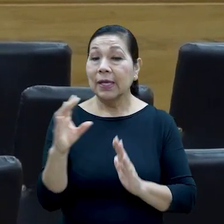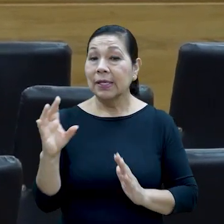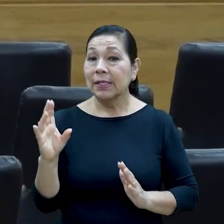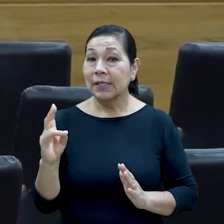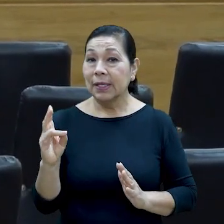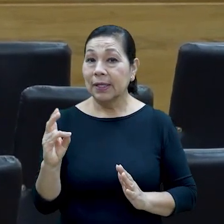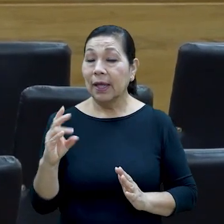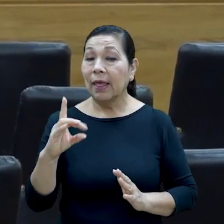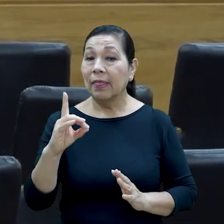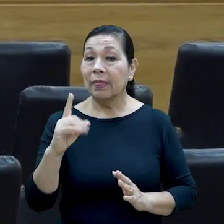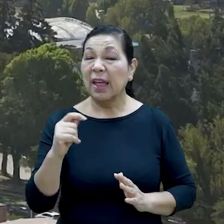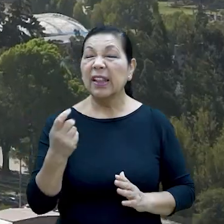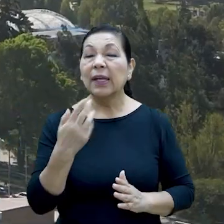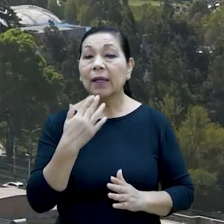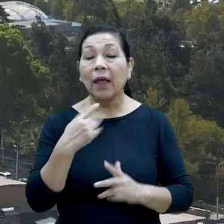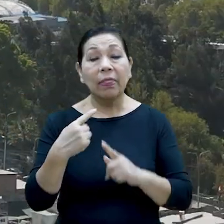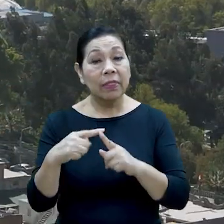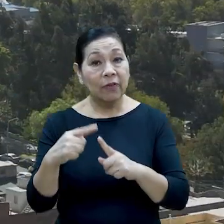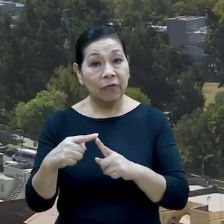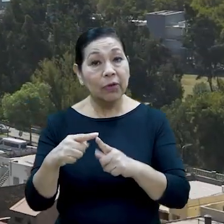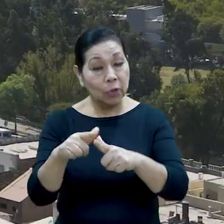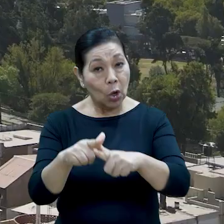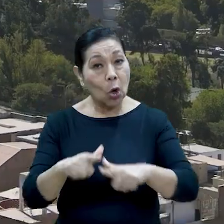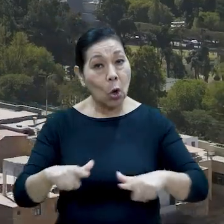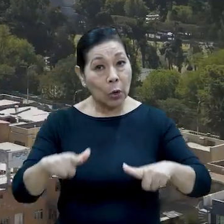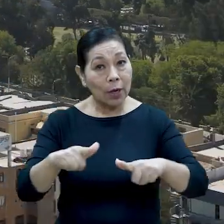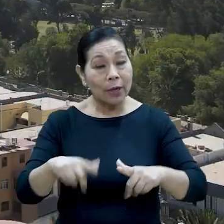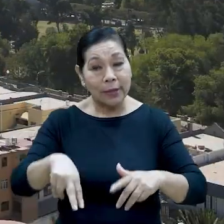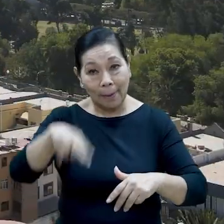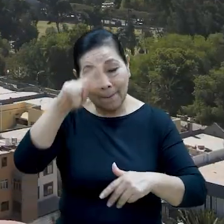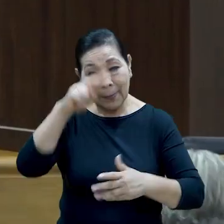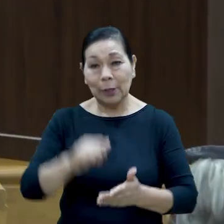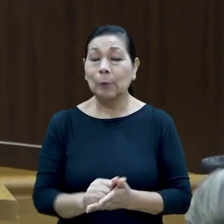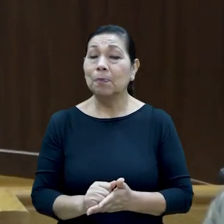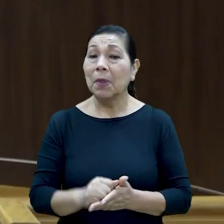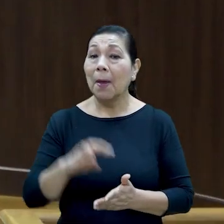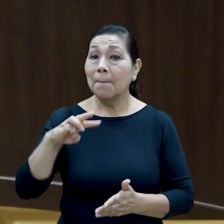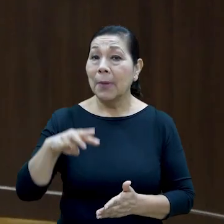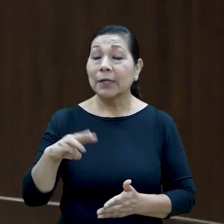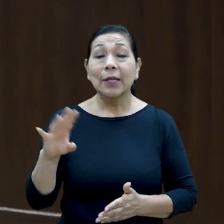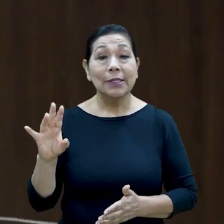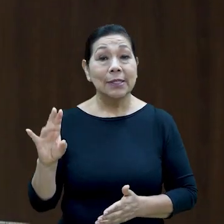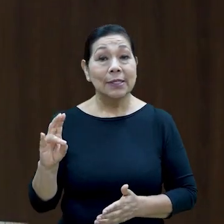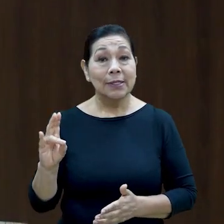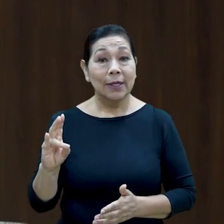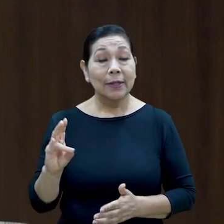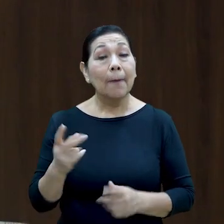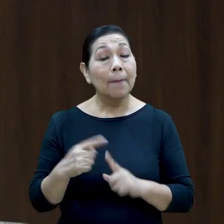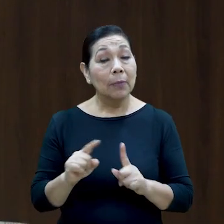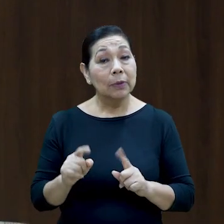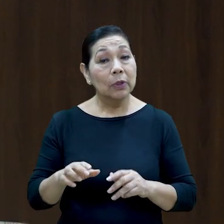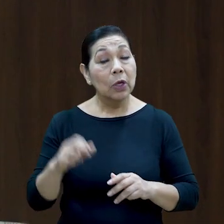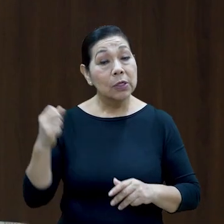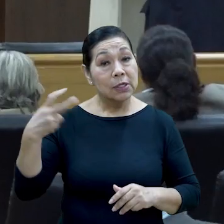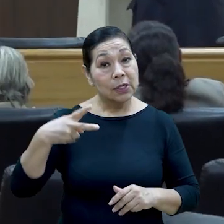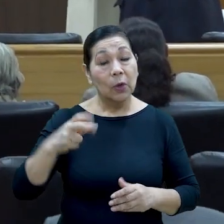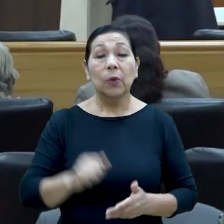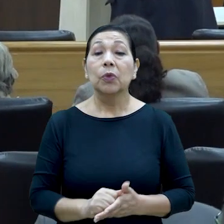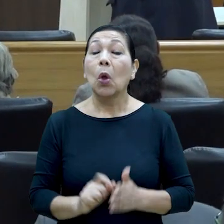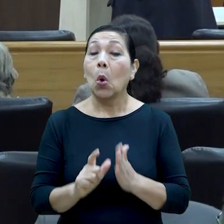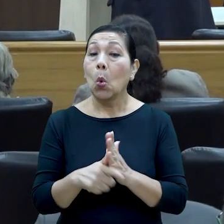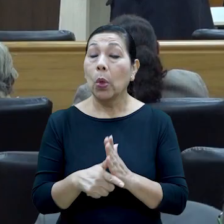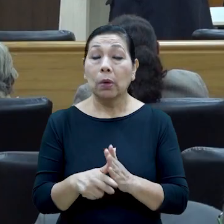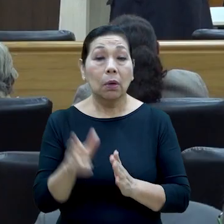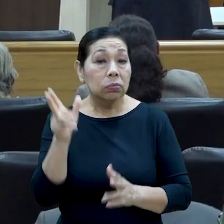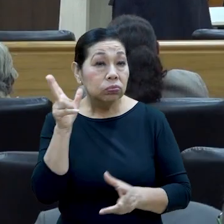y 7 de habeas data, provenientes de varias localidades del país. El martes 7 de mayo sesionó la Sala Segunda